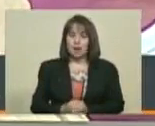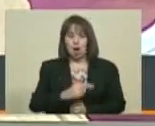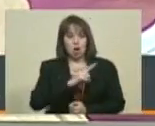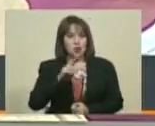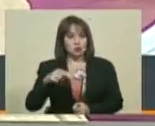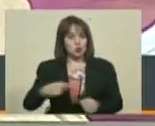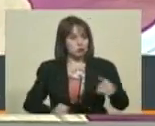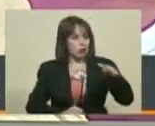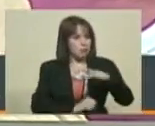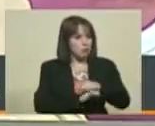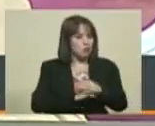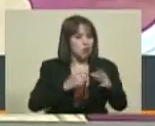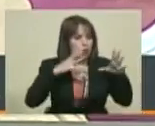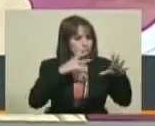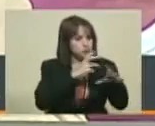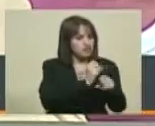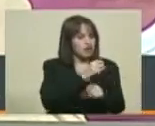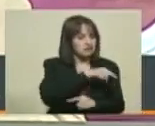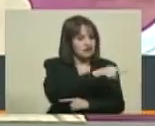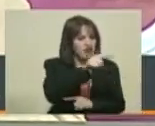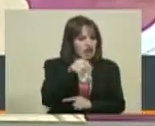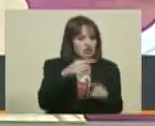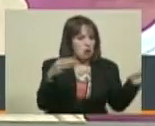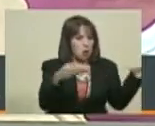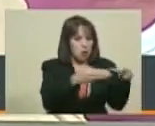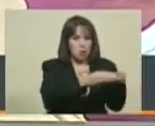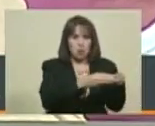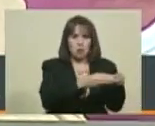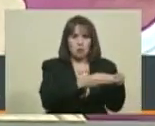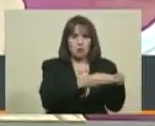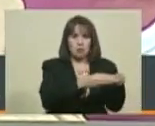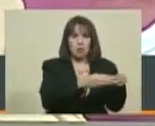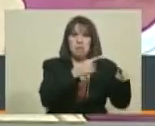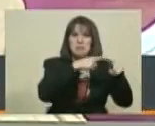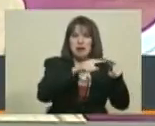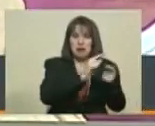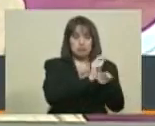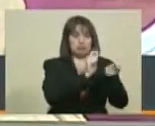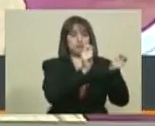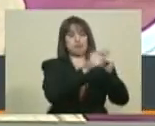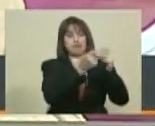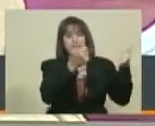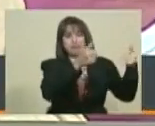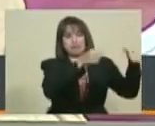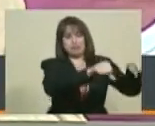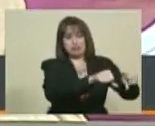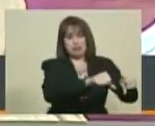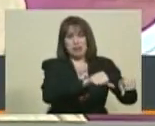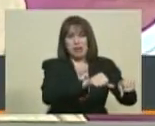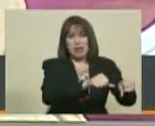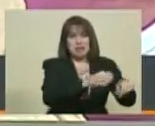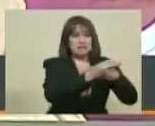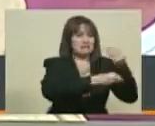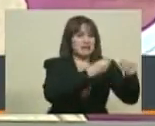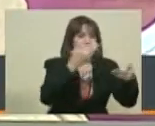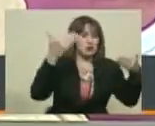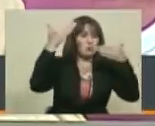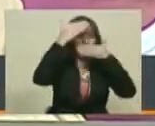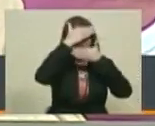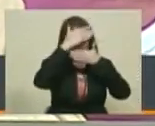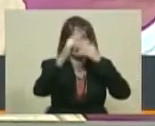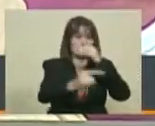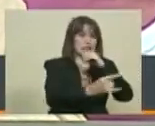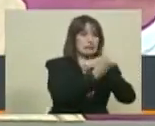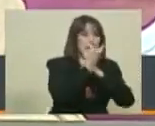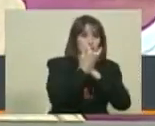confianza pública. Se configuró una mafia de ladrones y